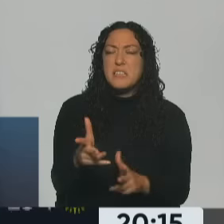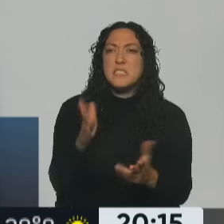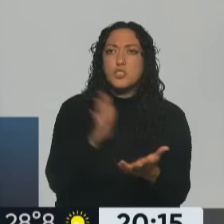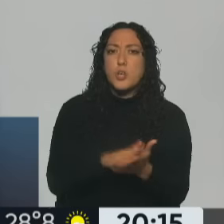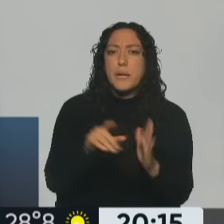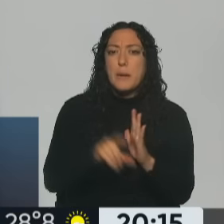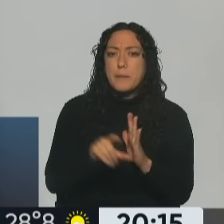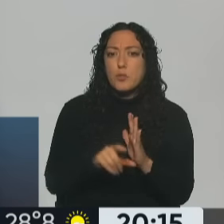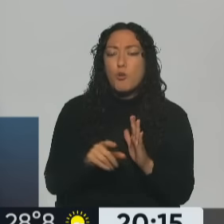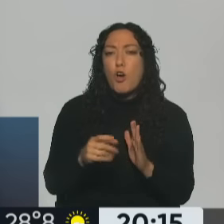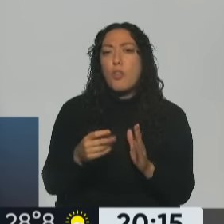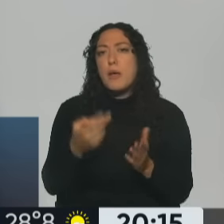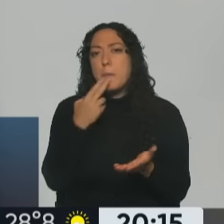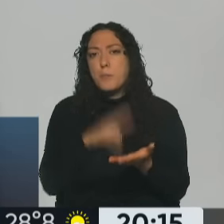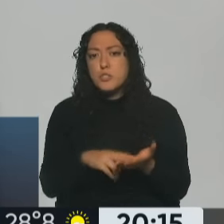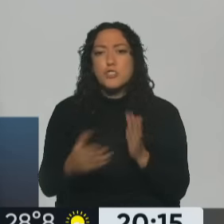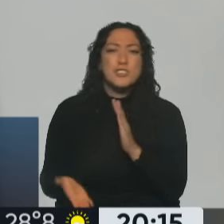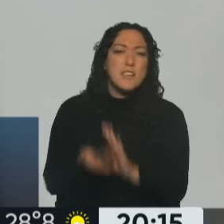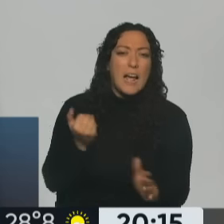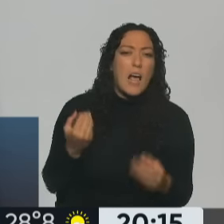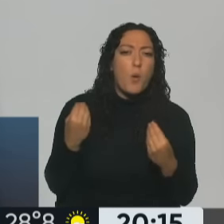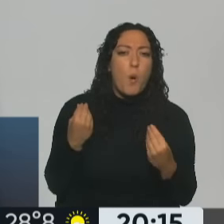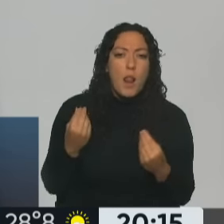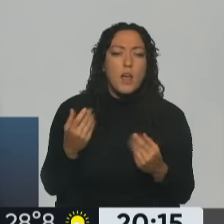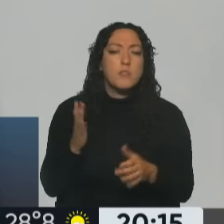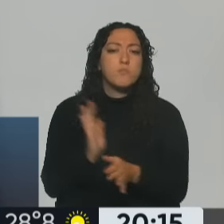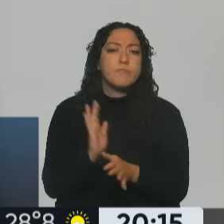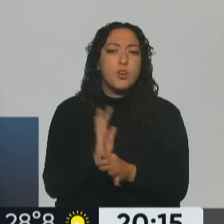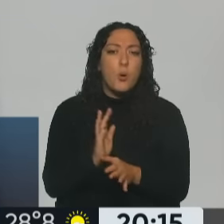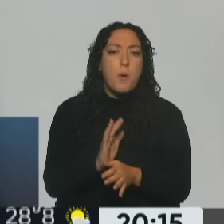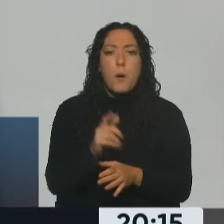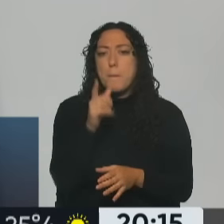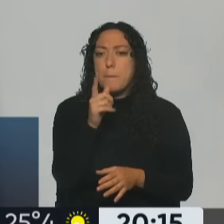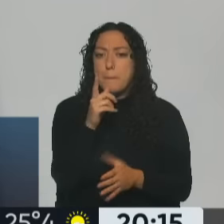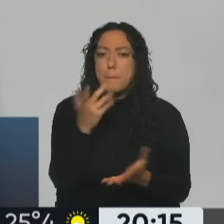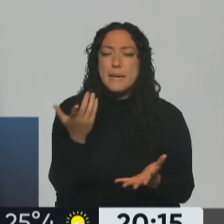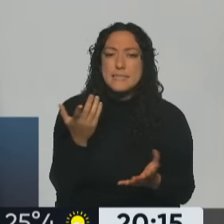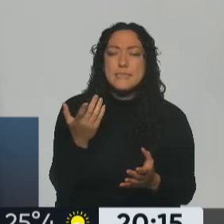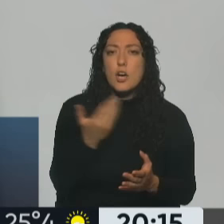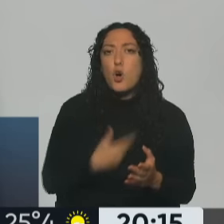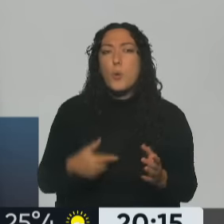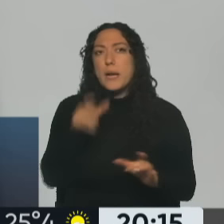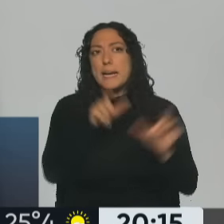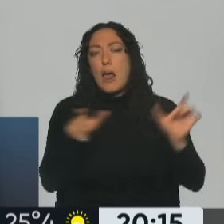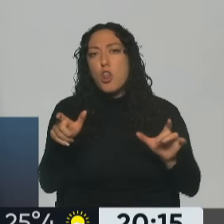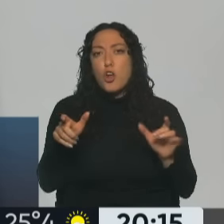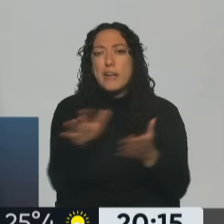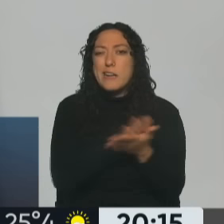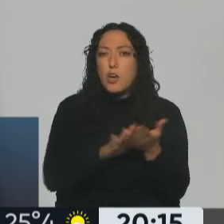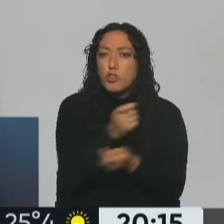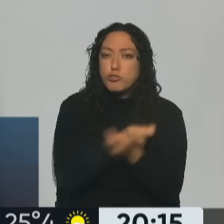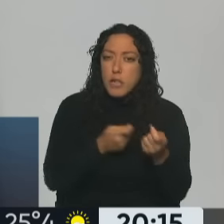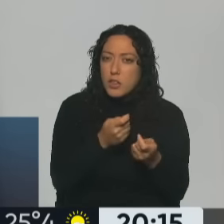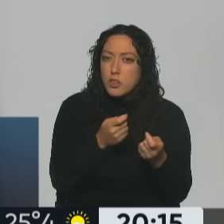capítulo fiscal que se retira que sería como una suerte de concesión no a los gobernadores con los que están